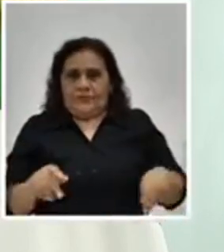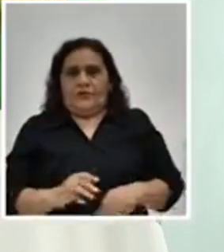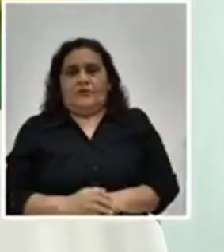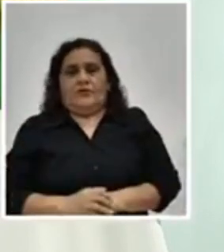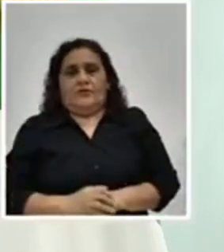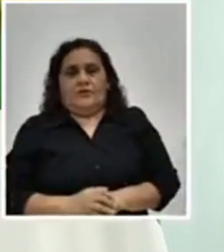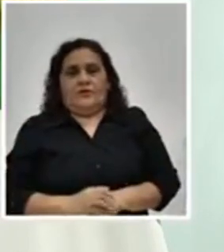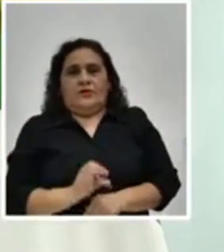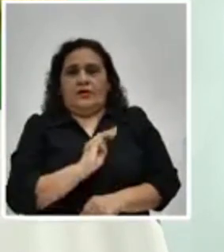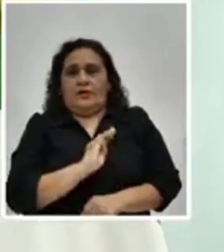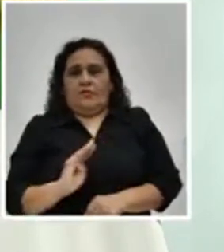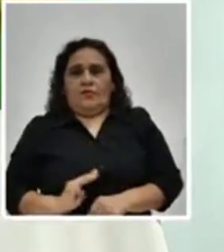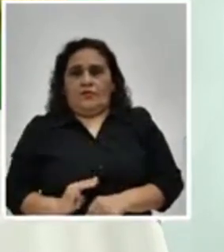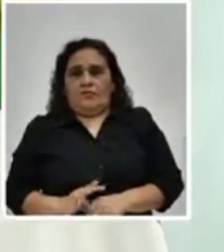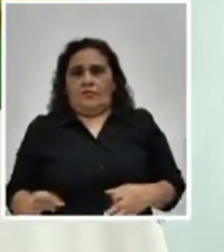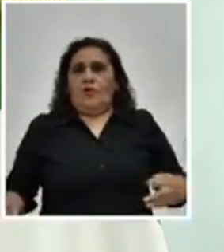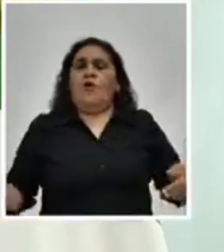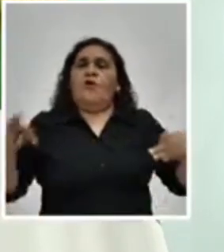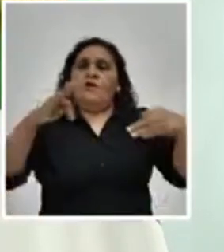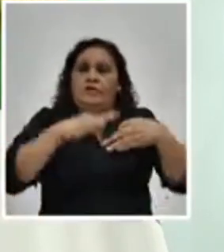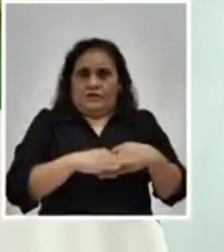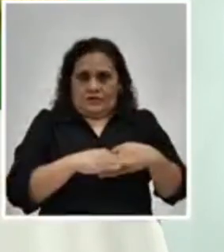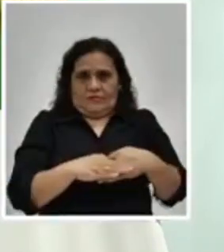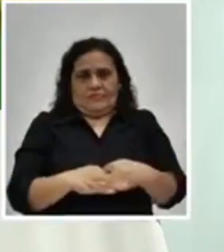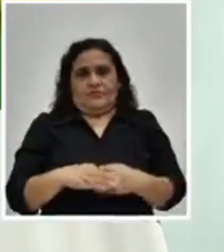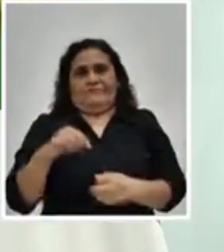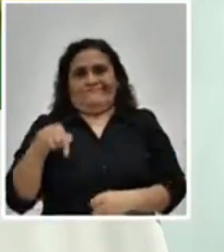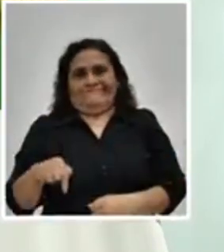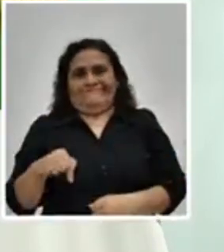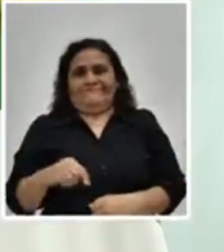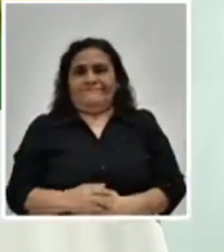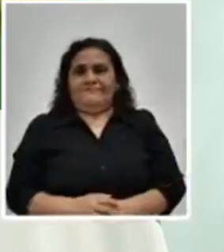municipios cercanos que acudieron a estas instalaciones.